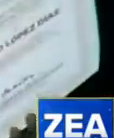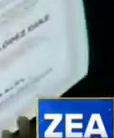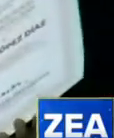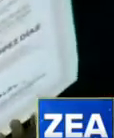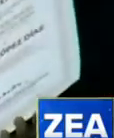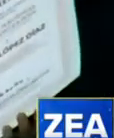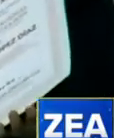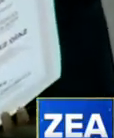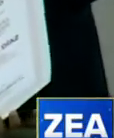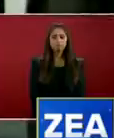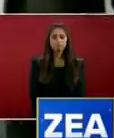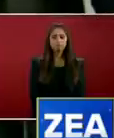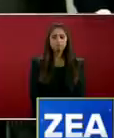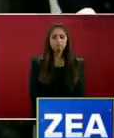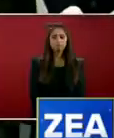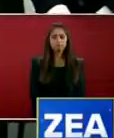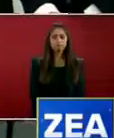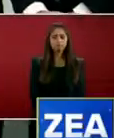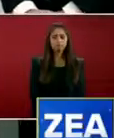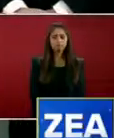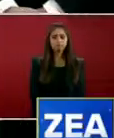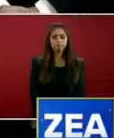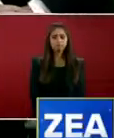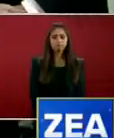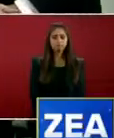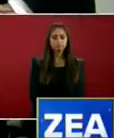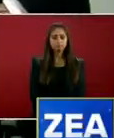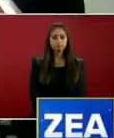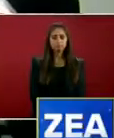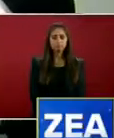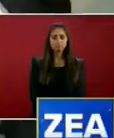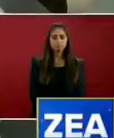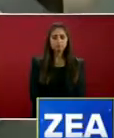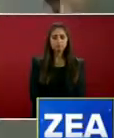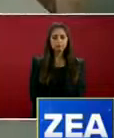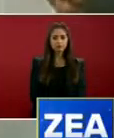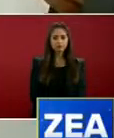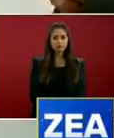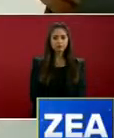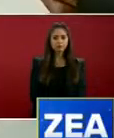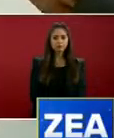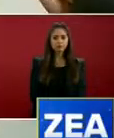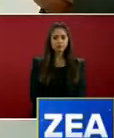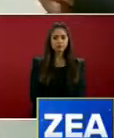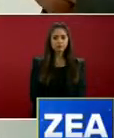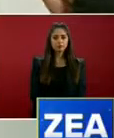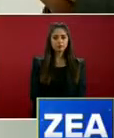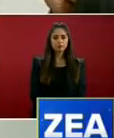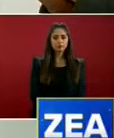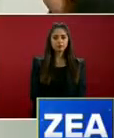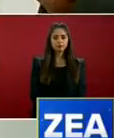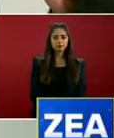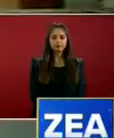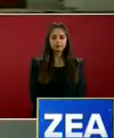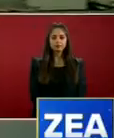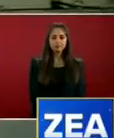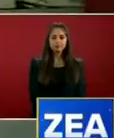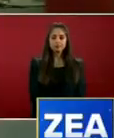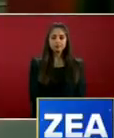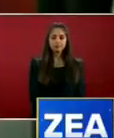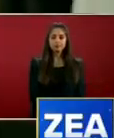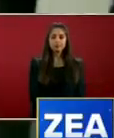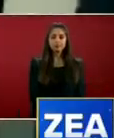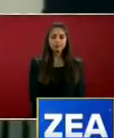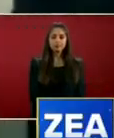oros obtenidos en el Mundial. Alfonso Victoria, a cargo de la selección mexicana de taekwondo, fue reconocido como el mejor entrenador. Y